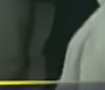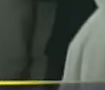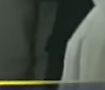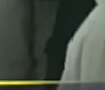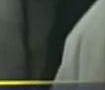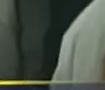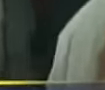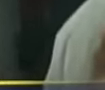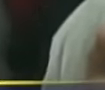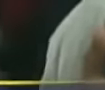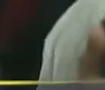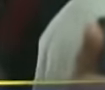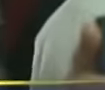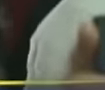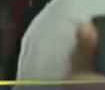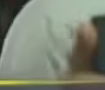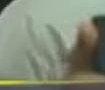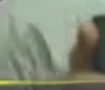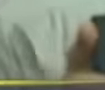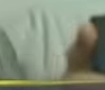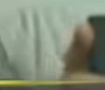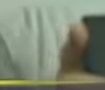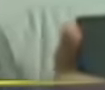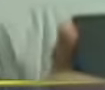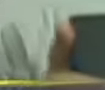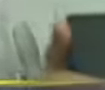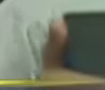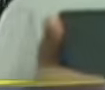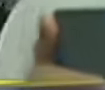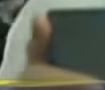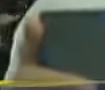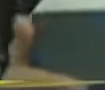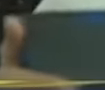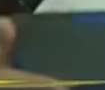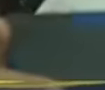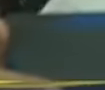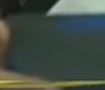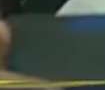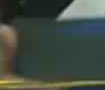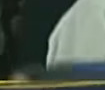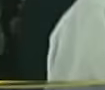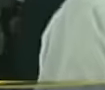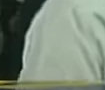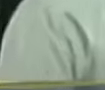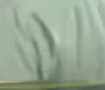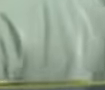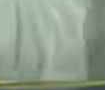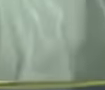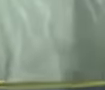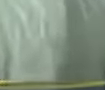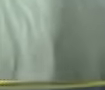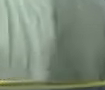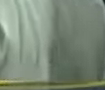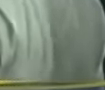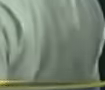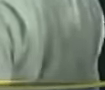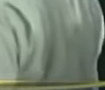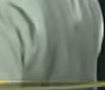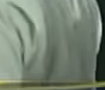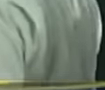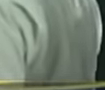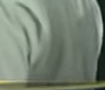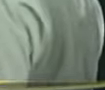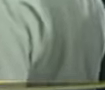este hombre obrero. Afirmó que el liderazgo colectivo construido durante la Revolución Bolivariana ha permitido colocar al frente